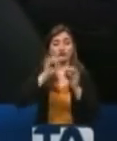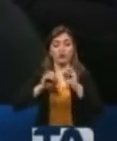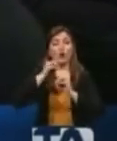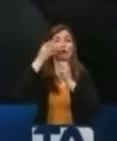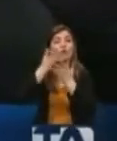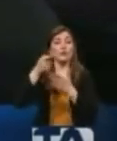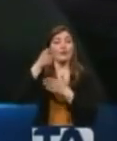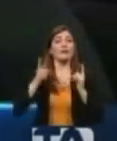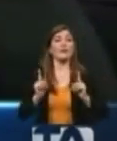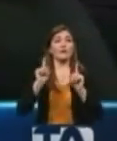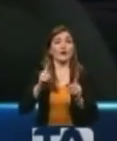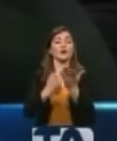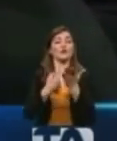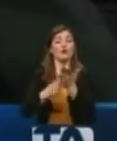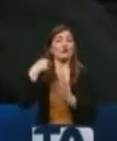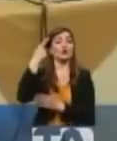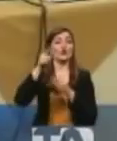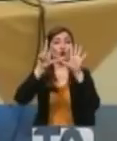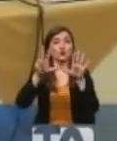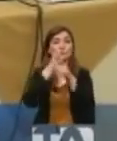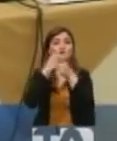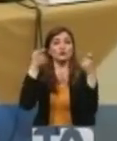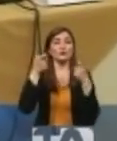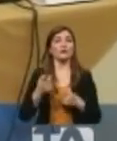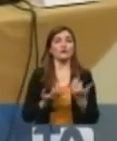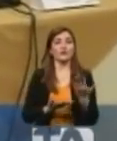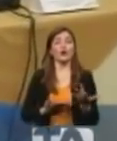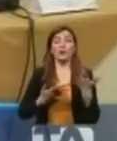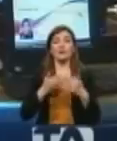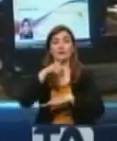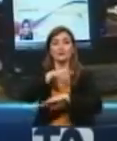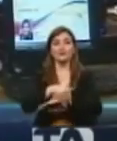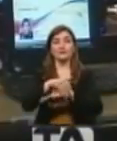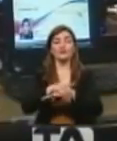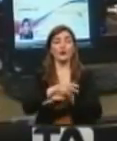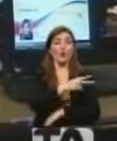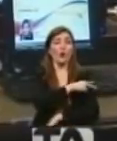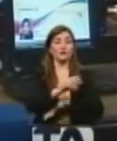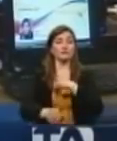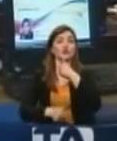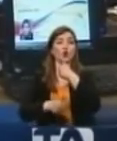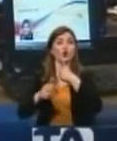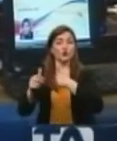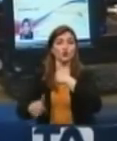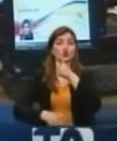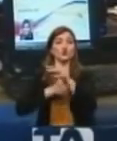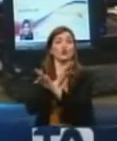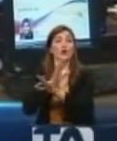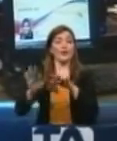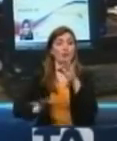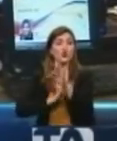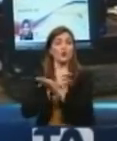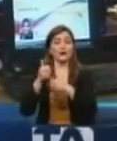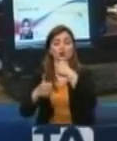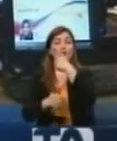debate el próximo 8 de marzo. Lo que se espera esta tarde, sin duda alguna, también es que los vocales suplentes del Consejo de Participación